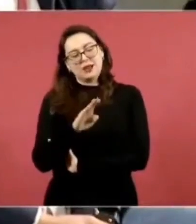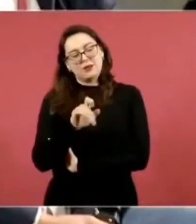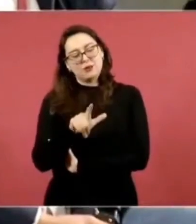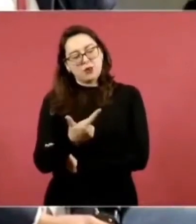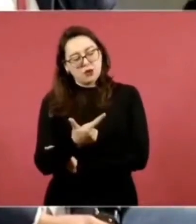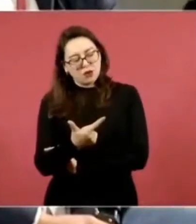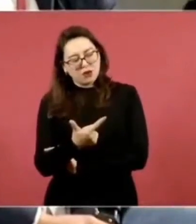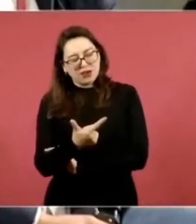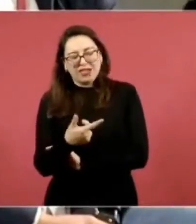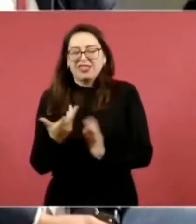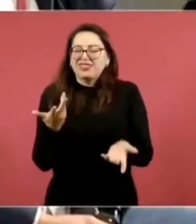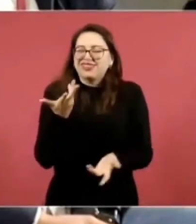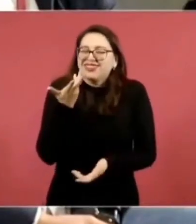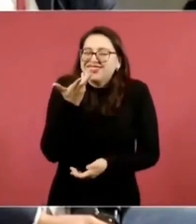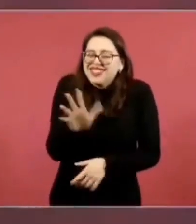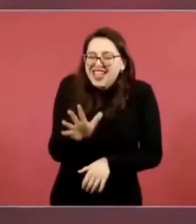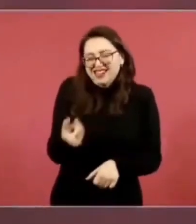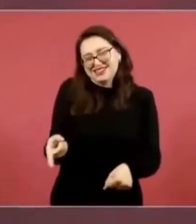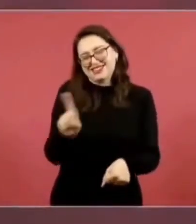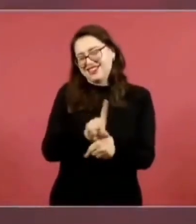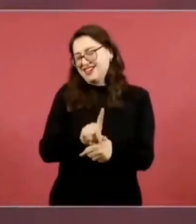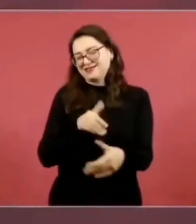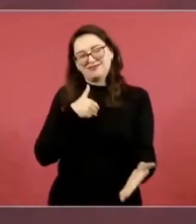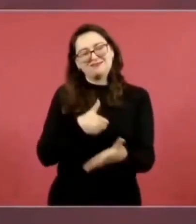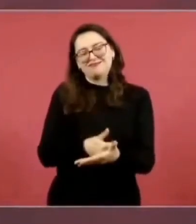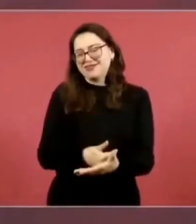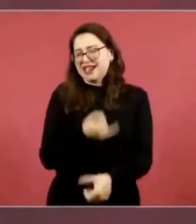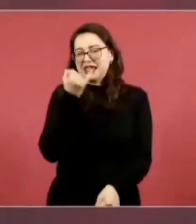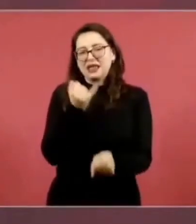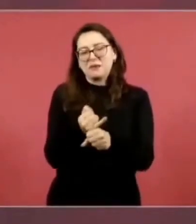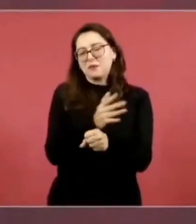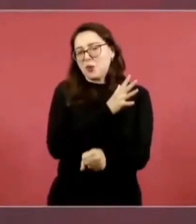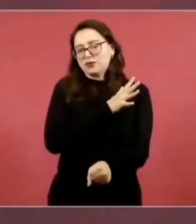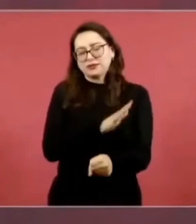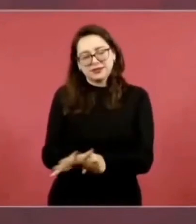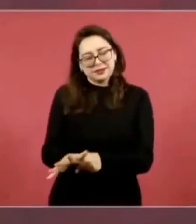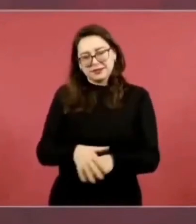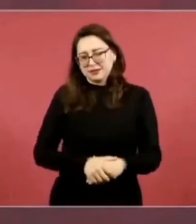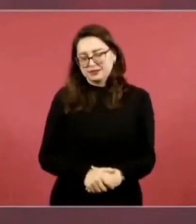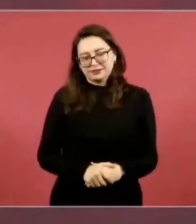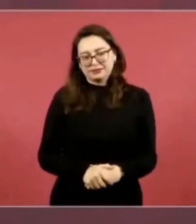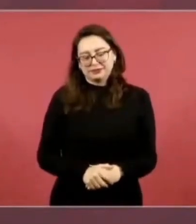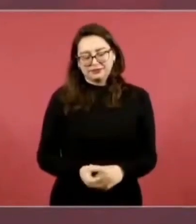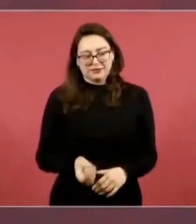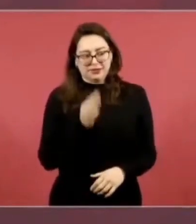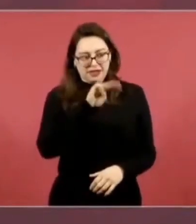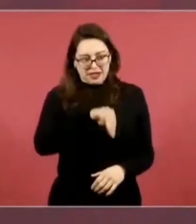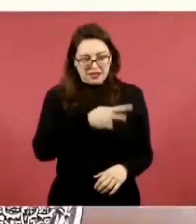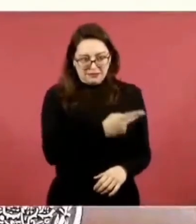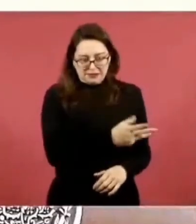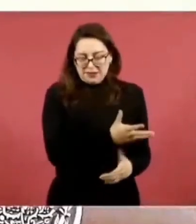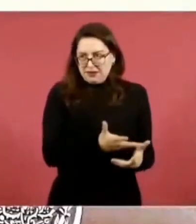a sabiendas de que era imposible. El Ministerio Público